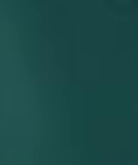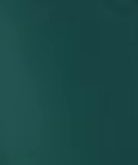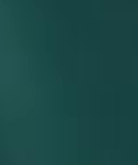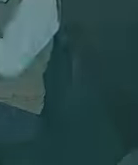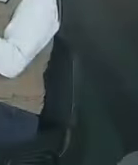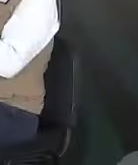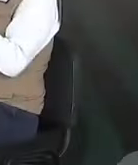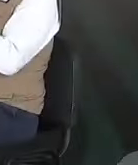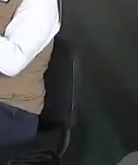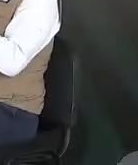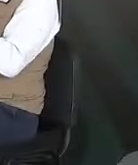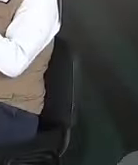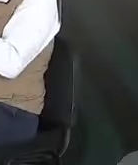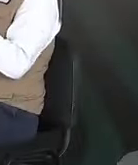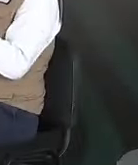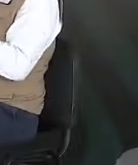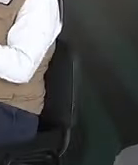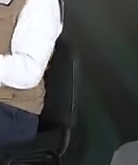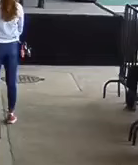Gobierno de México.